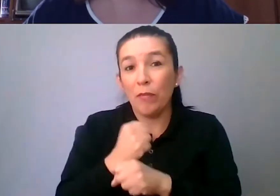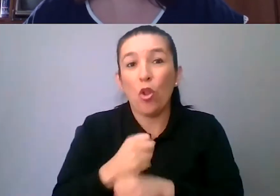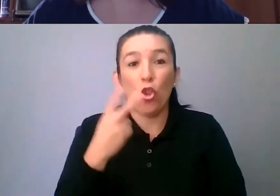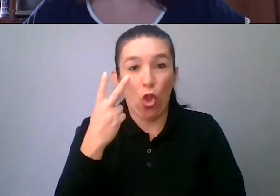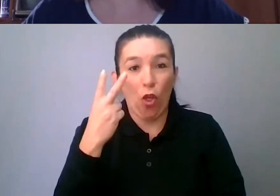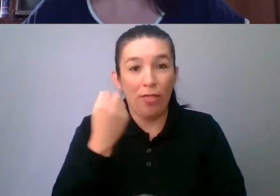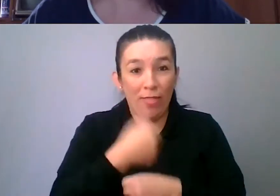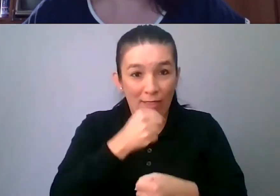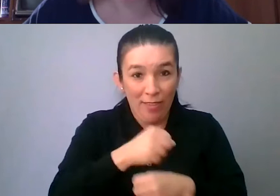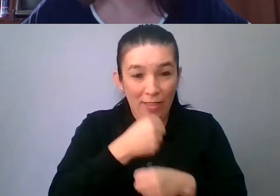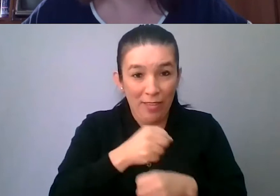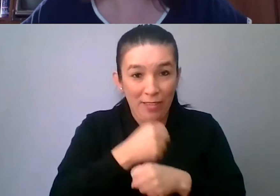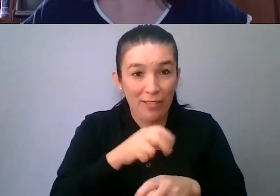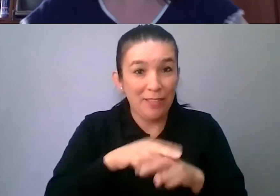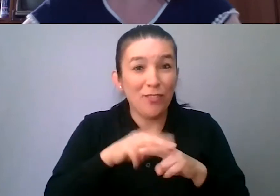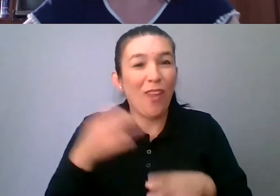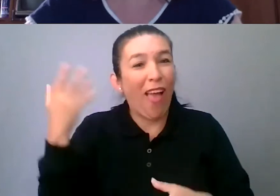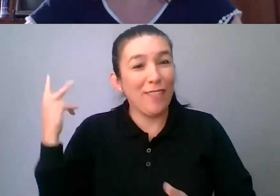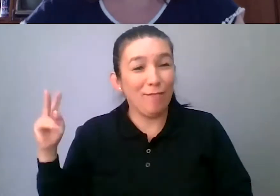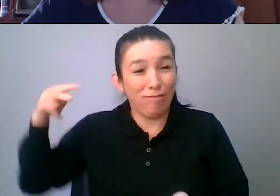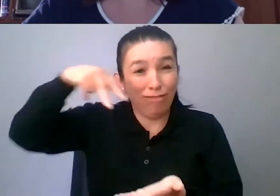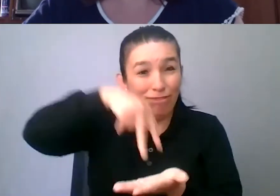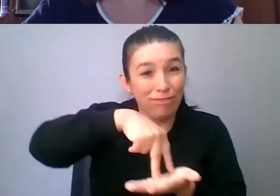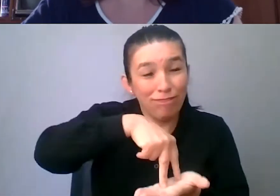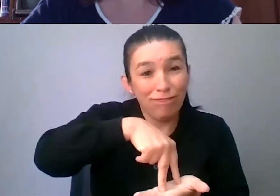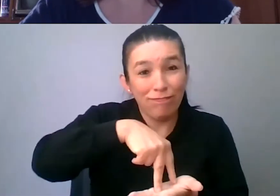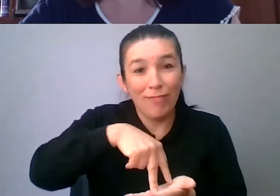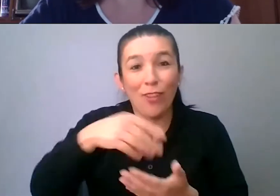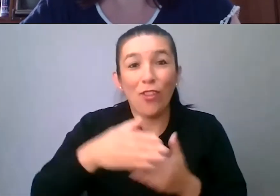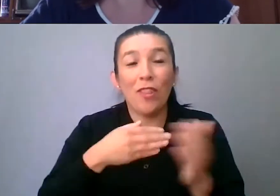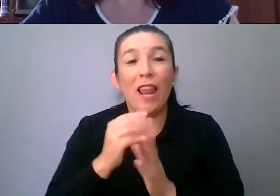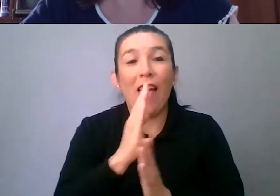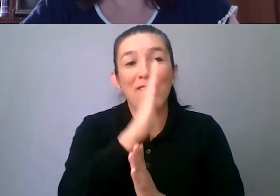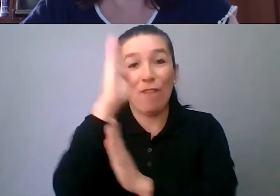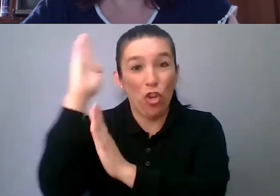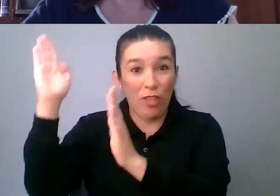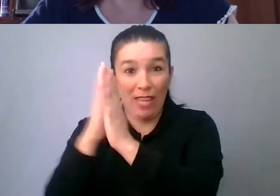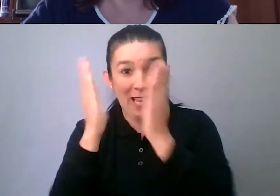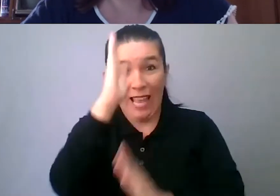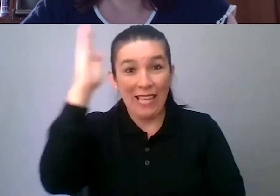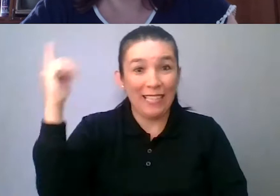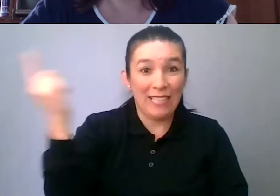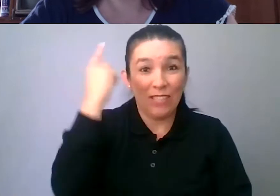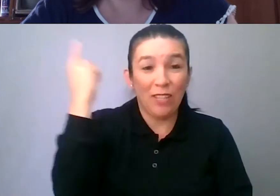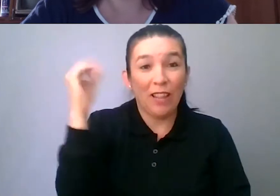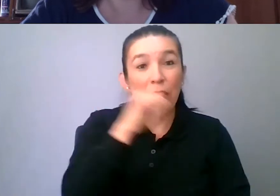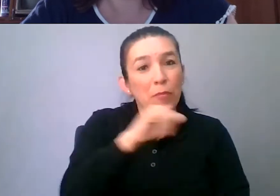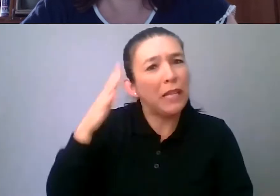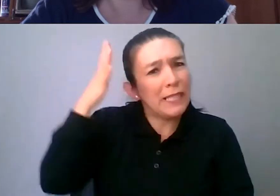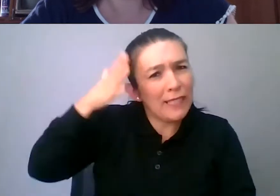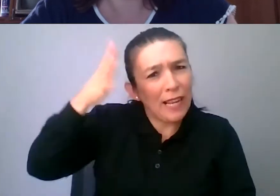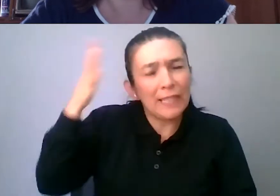que se hicieron de manera presencial antes de pandemia en la Biblioteca Nacional y después una charla y un taller que